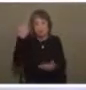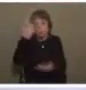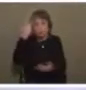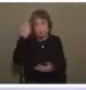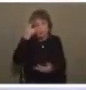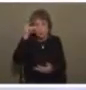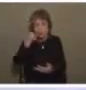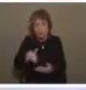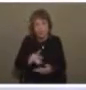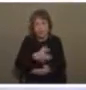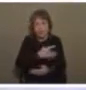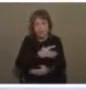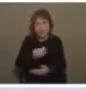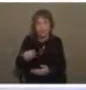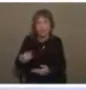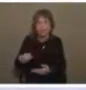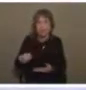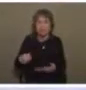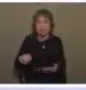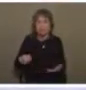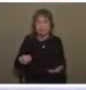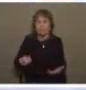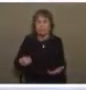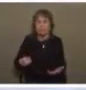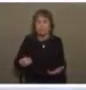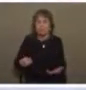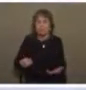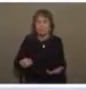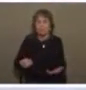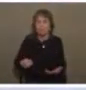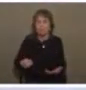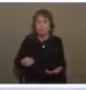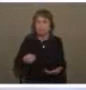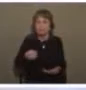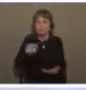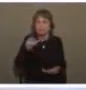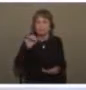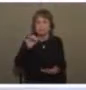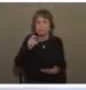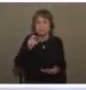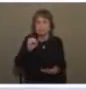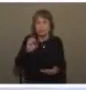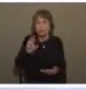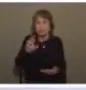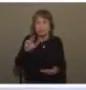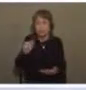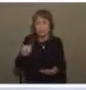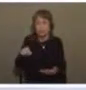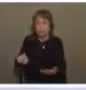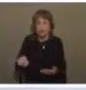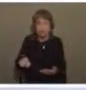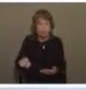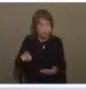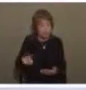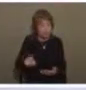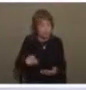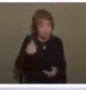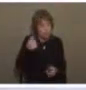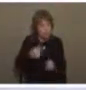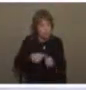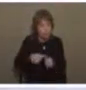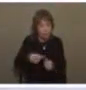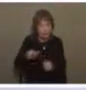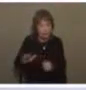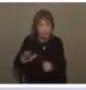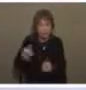señor Pagán, a usted, el señor Figueroa, y a usted también, perdón, que no cogí su apellido. Lisa Rivera. Ok, pues muchas gracias. Sería bien